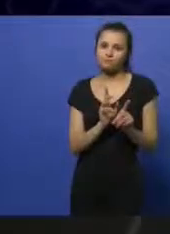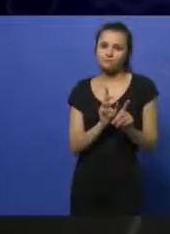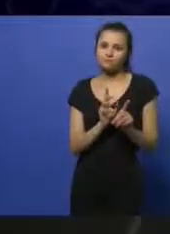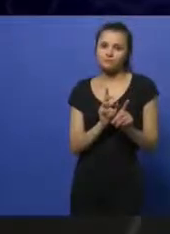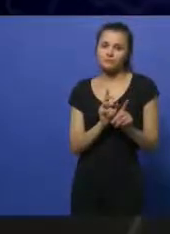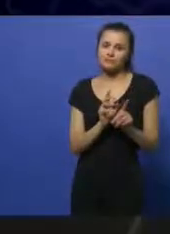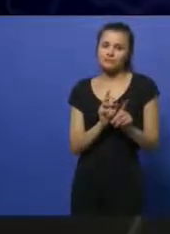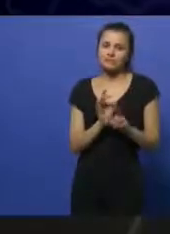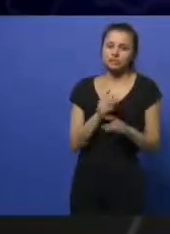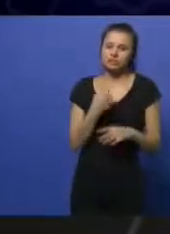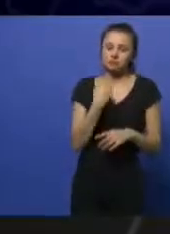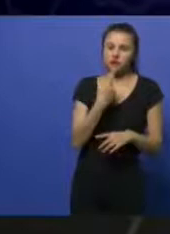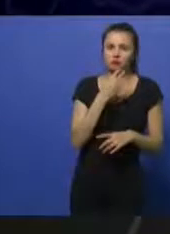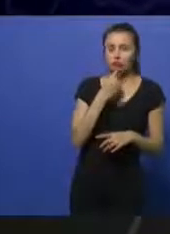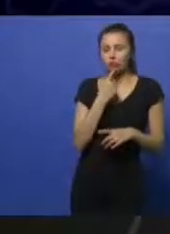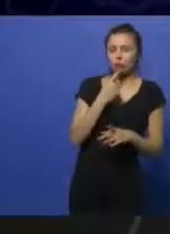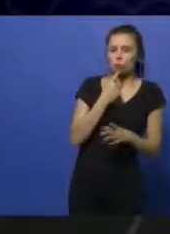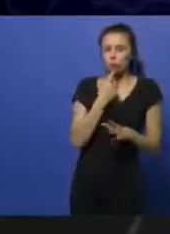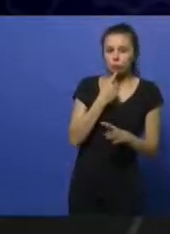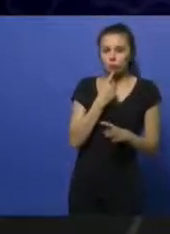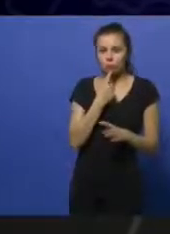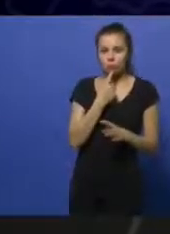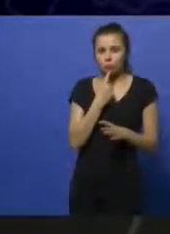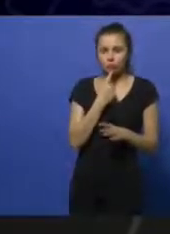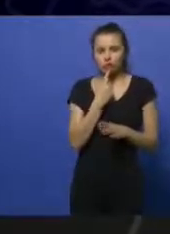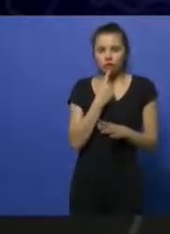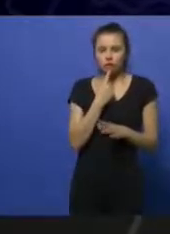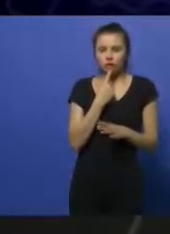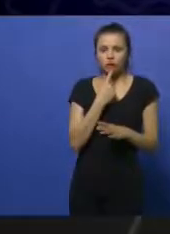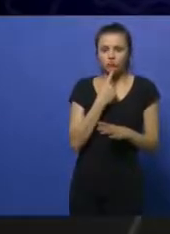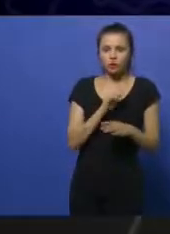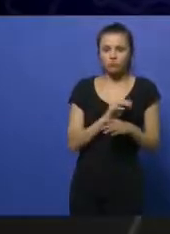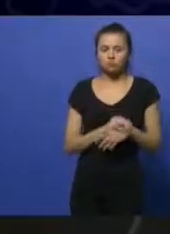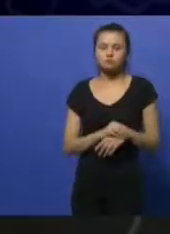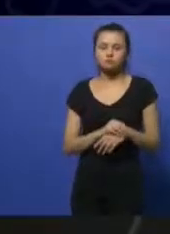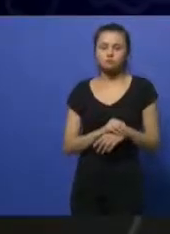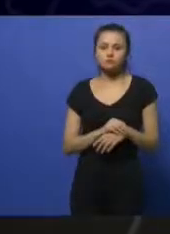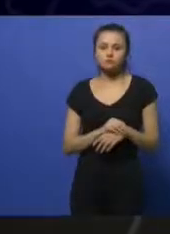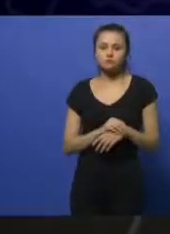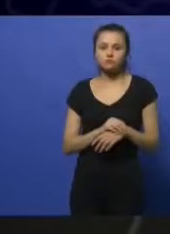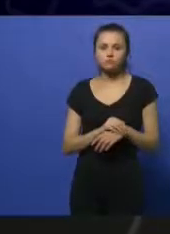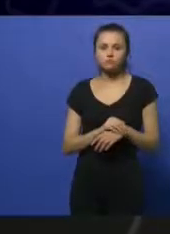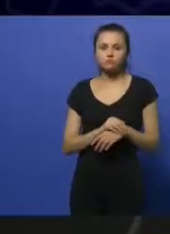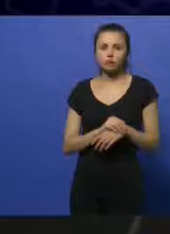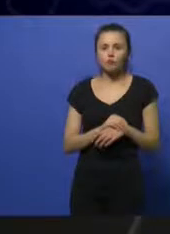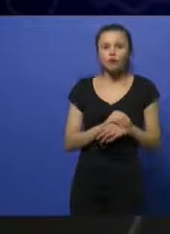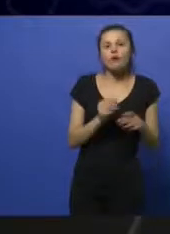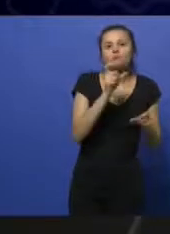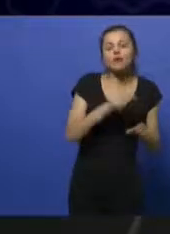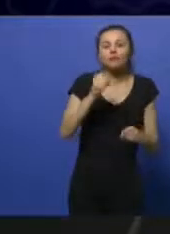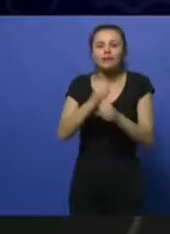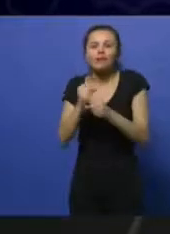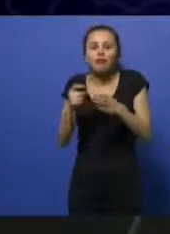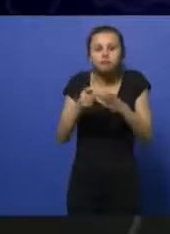una aseveración de que sí va a haber, de que van a seguir despidiendo, achicando el plantel y bueno,